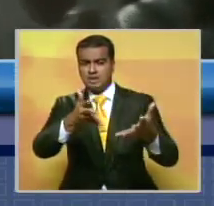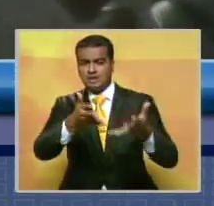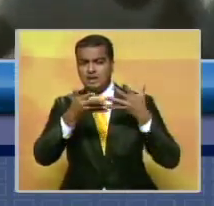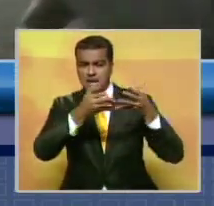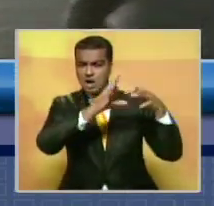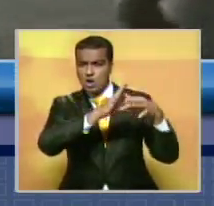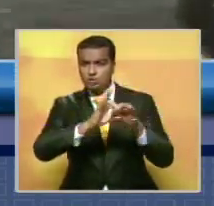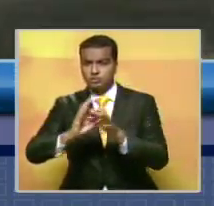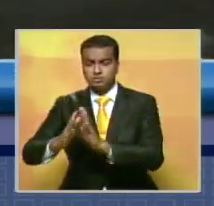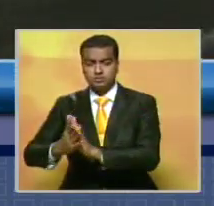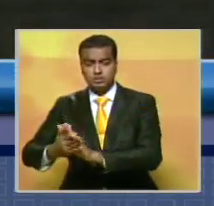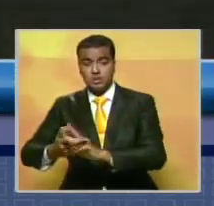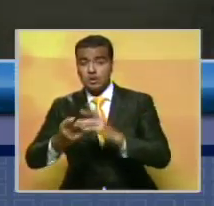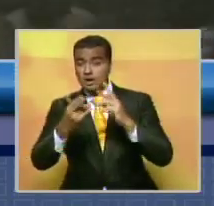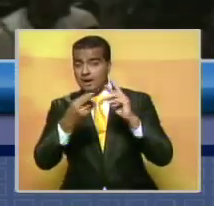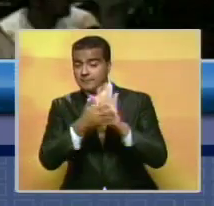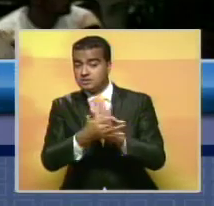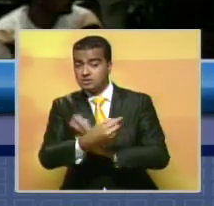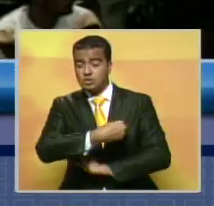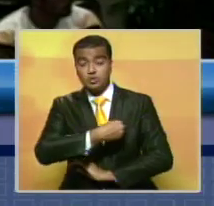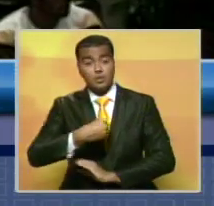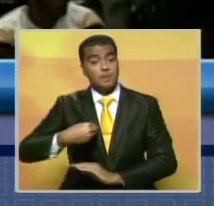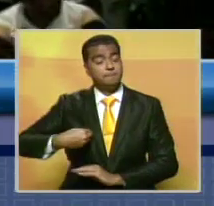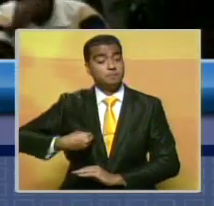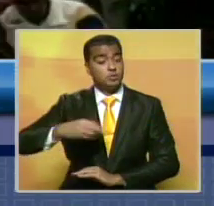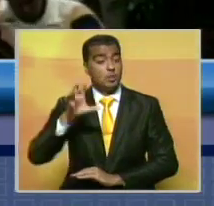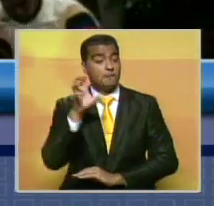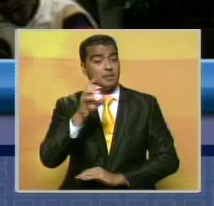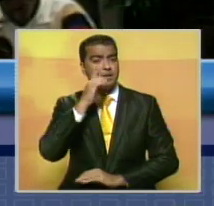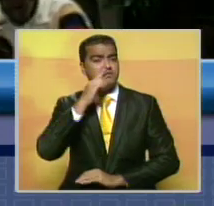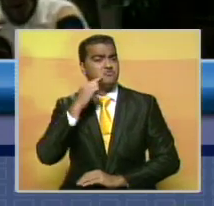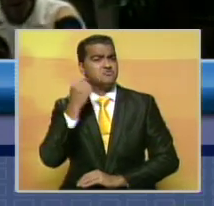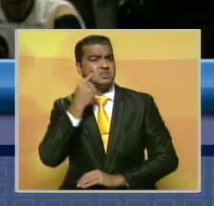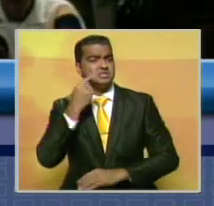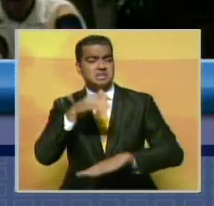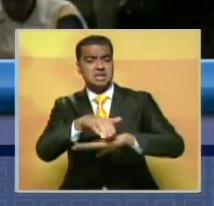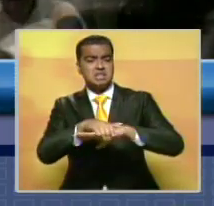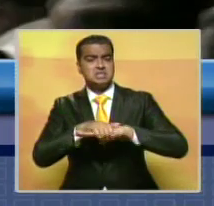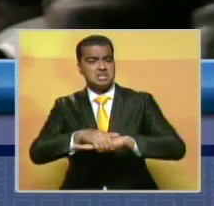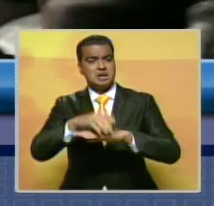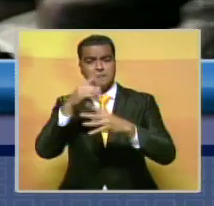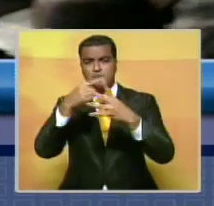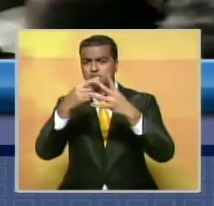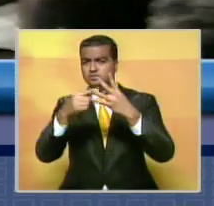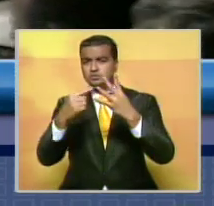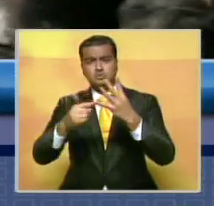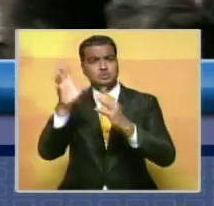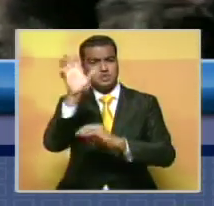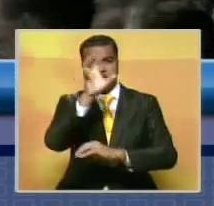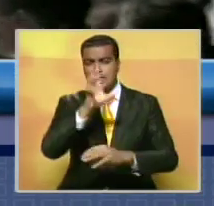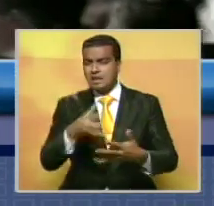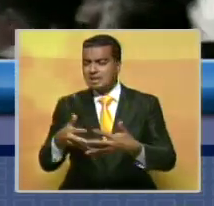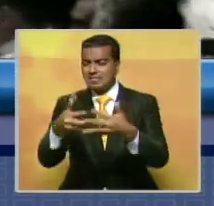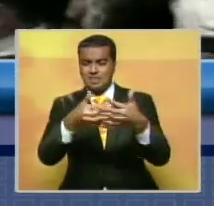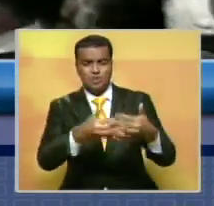Cordón. Representó a nuestro país en Francia, Inglaterra, España, Polonia, Hungría, Irak, Estados Unidos,